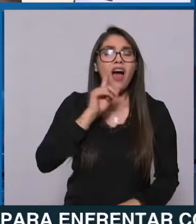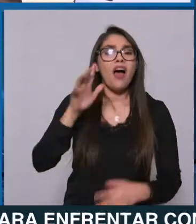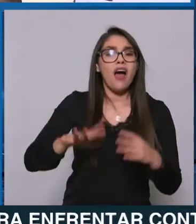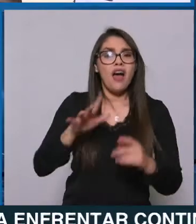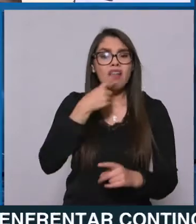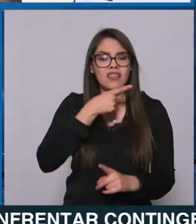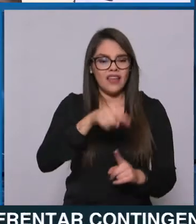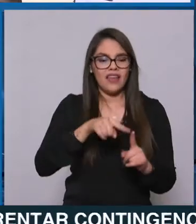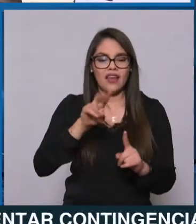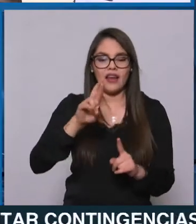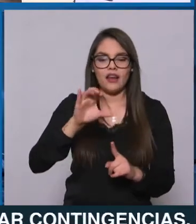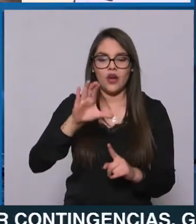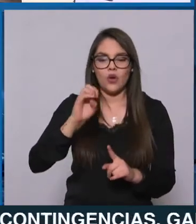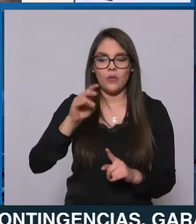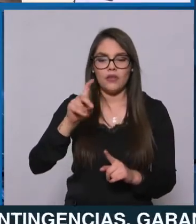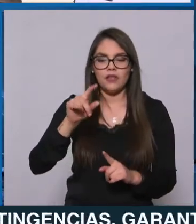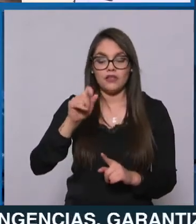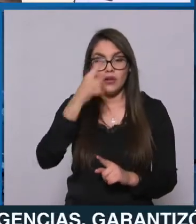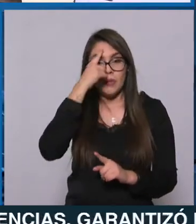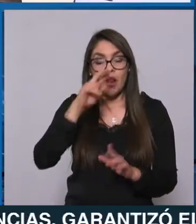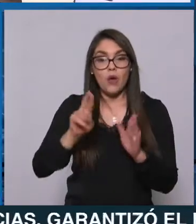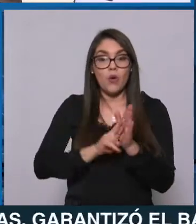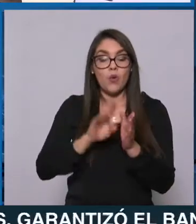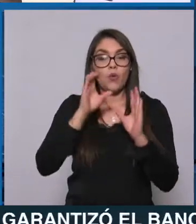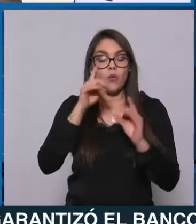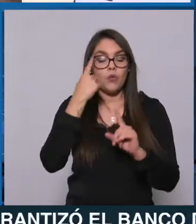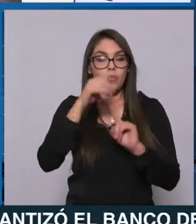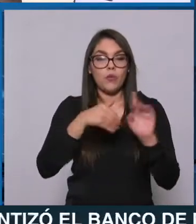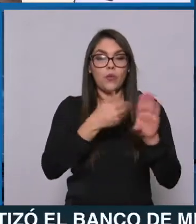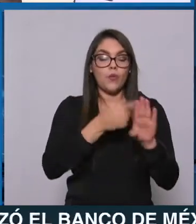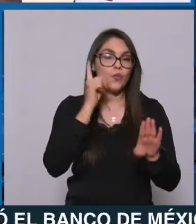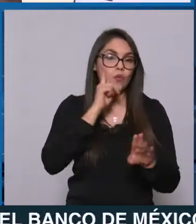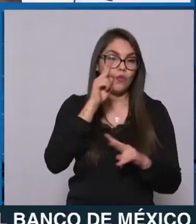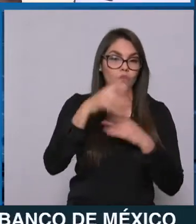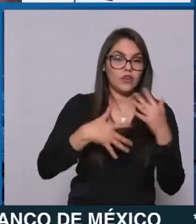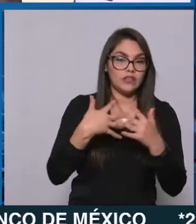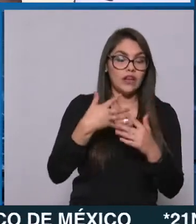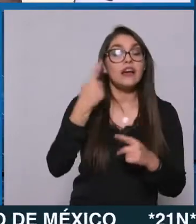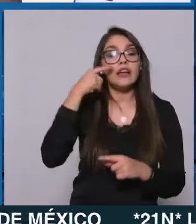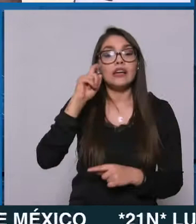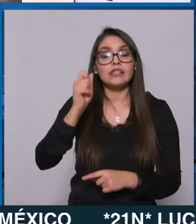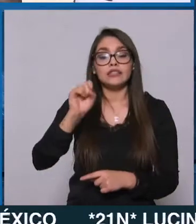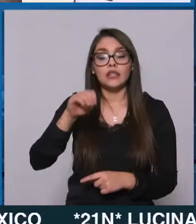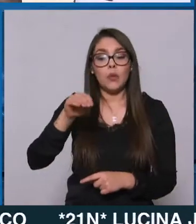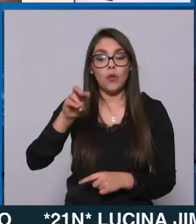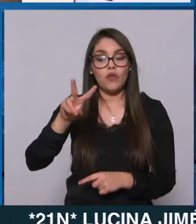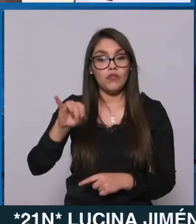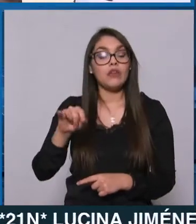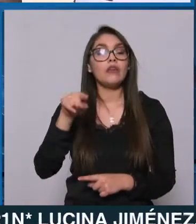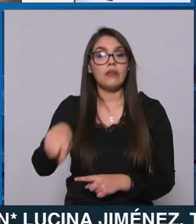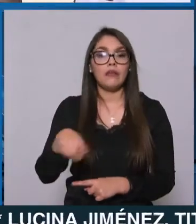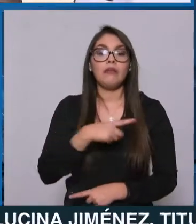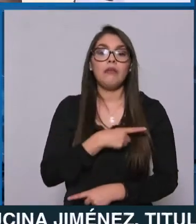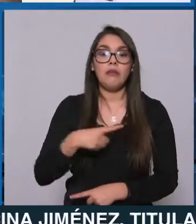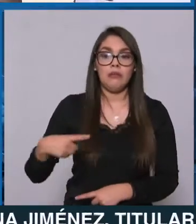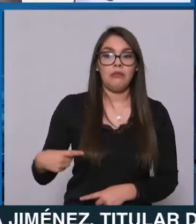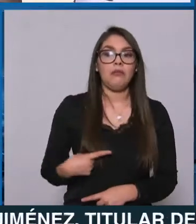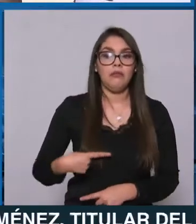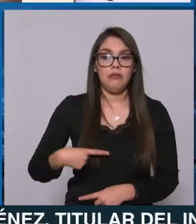de las recomendaciones de la alerta de violencia de género que la Secretaría de Movilidad tendría que estar haciendo un